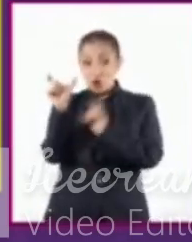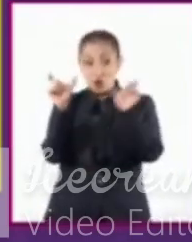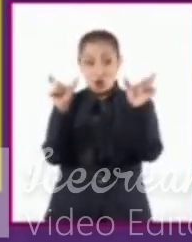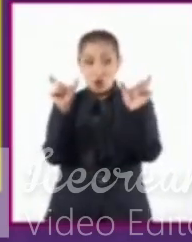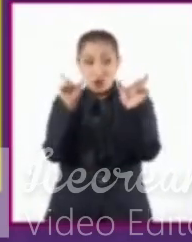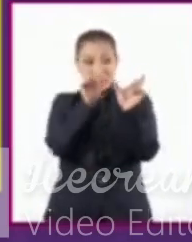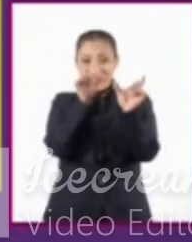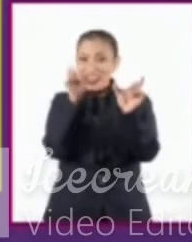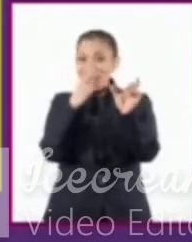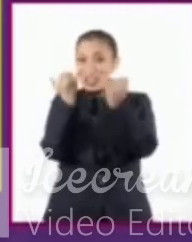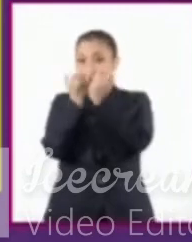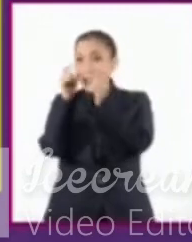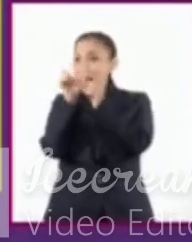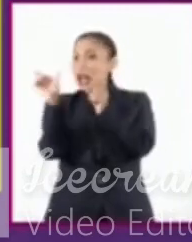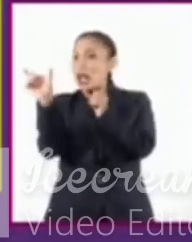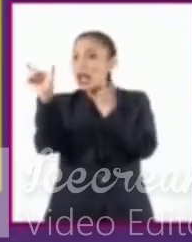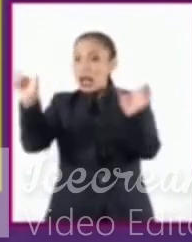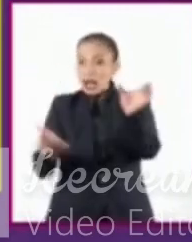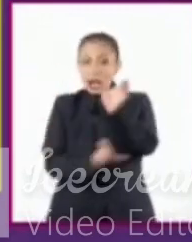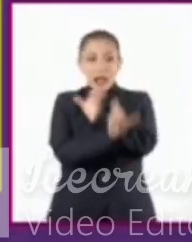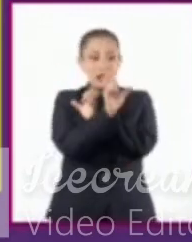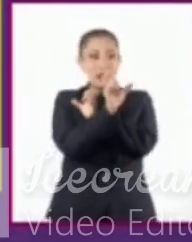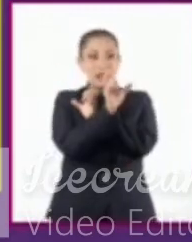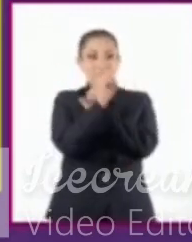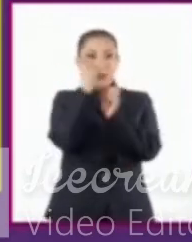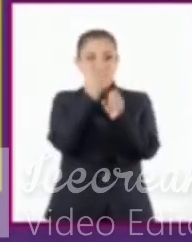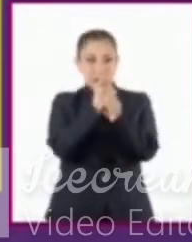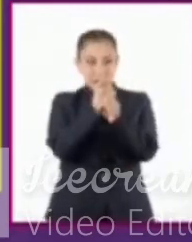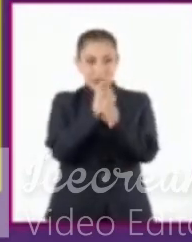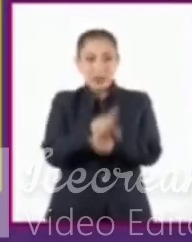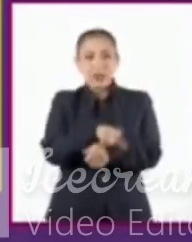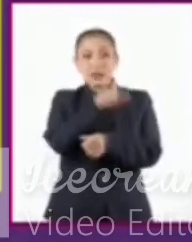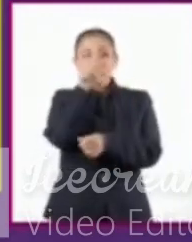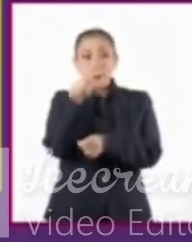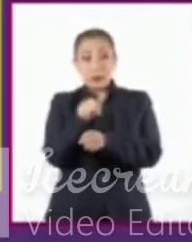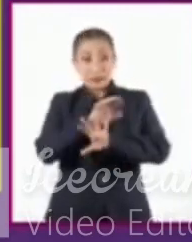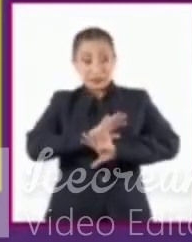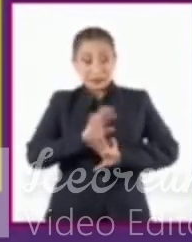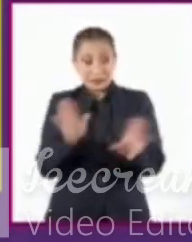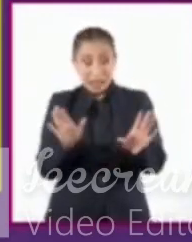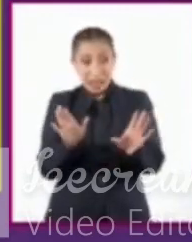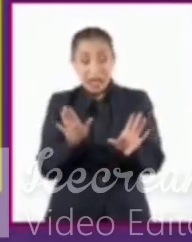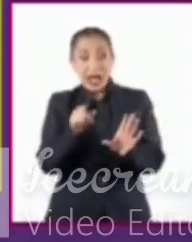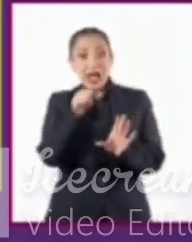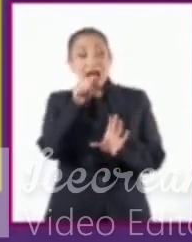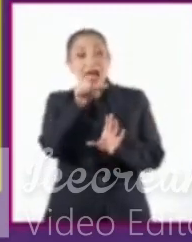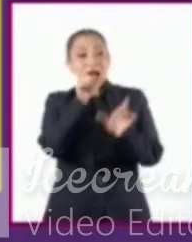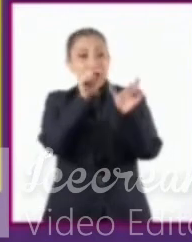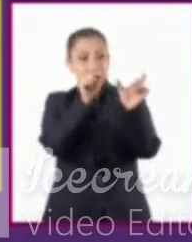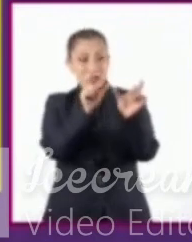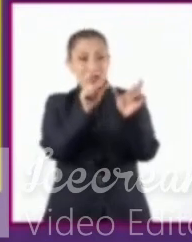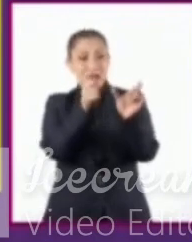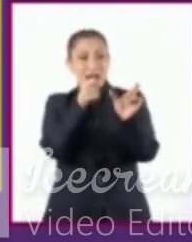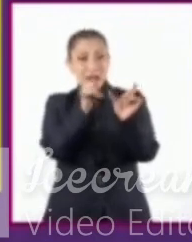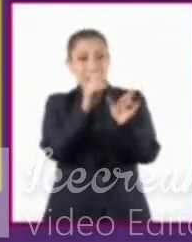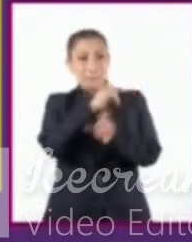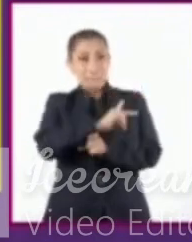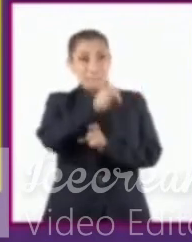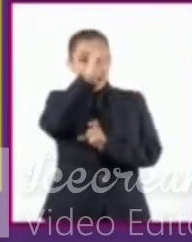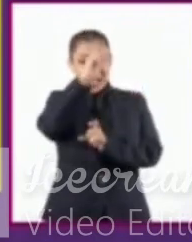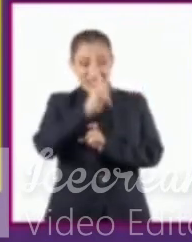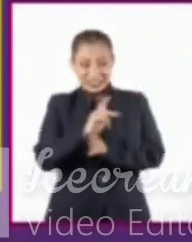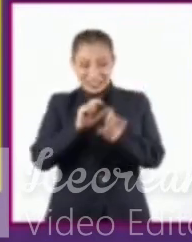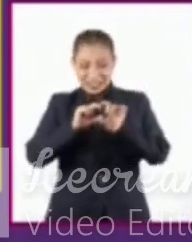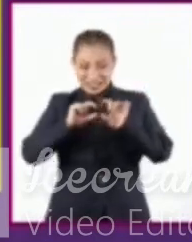la ecuación al primer miembro. Luego, una vez que la ecuación quede expresada similar a